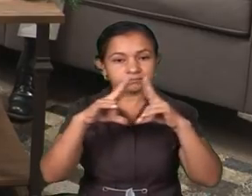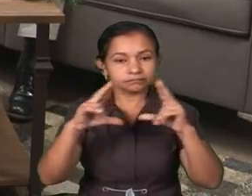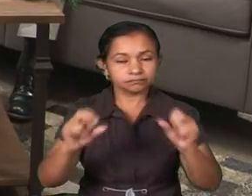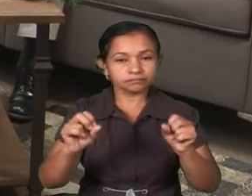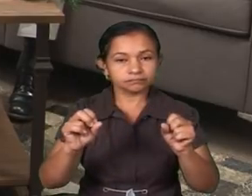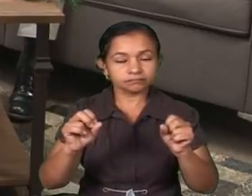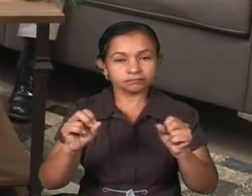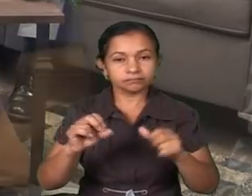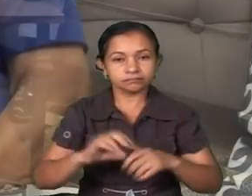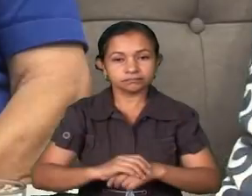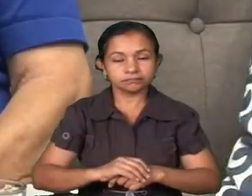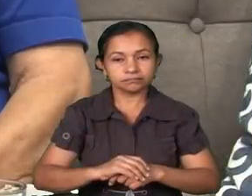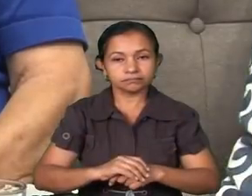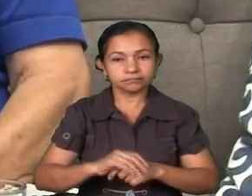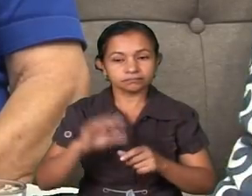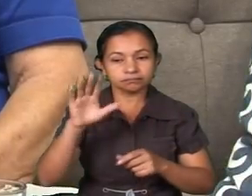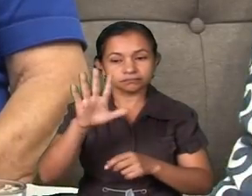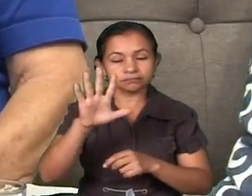los últimos